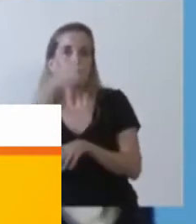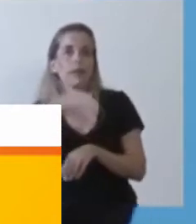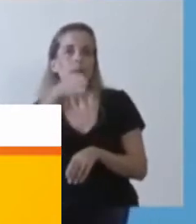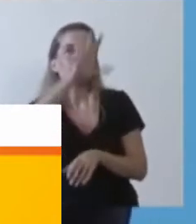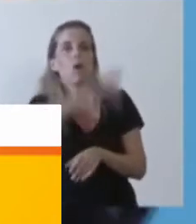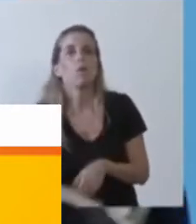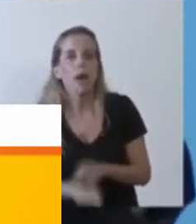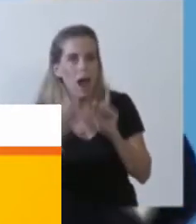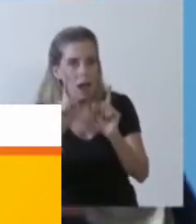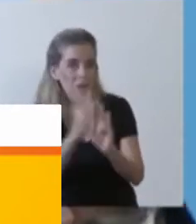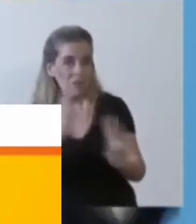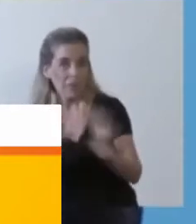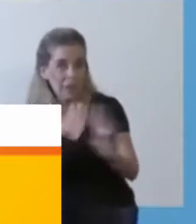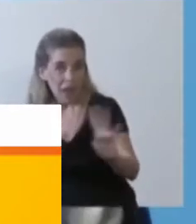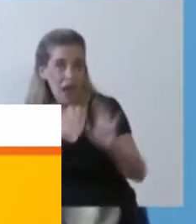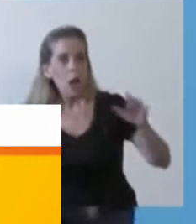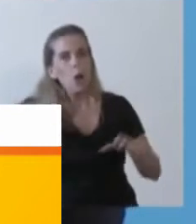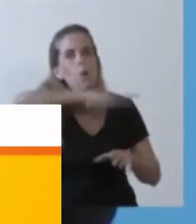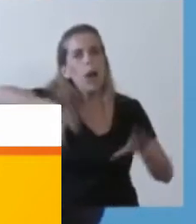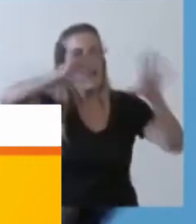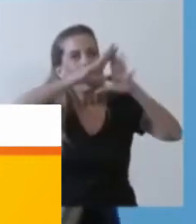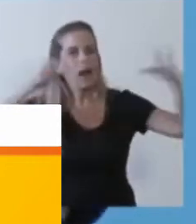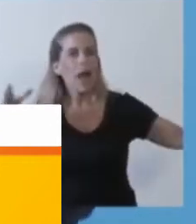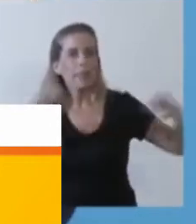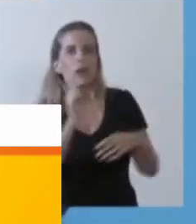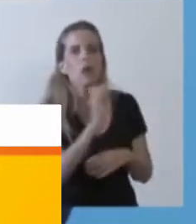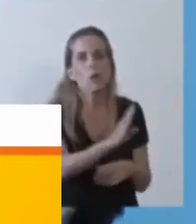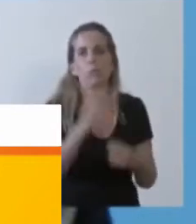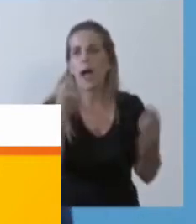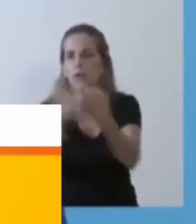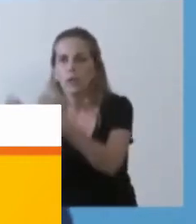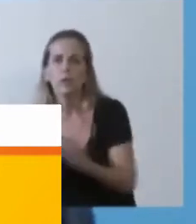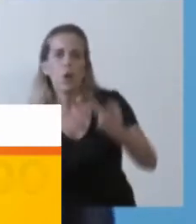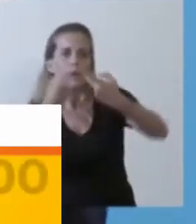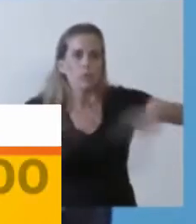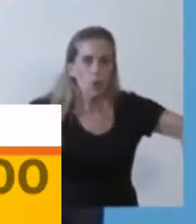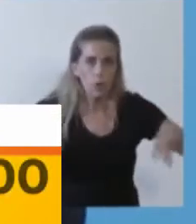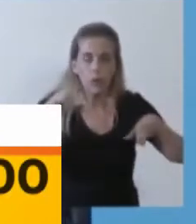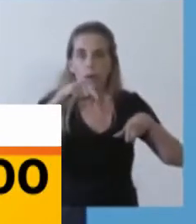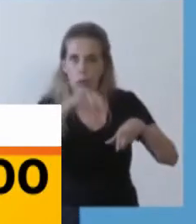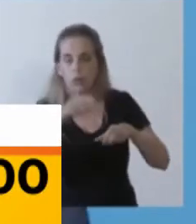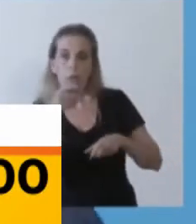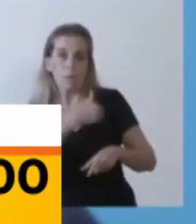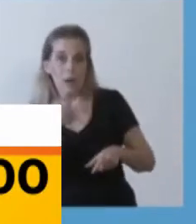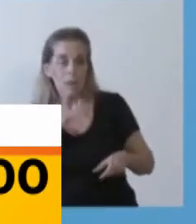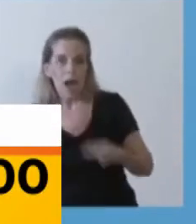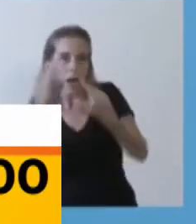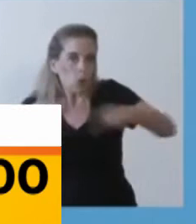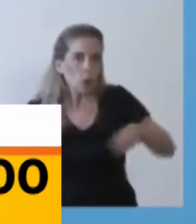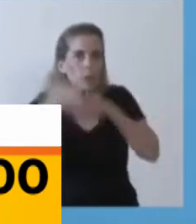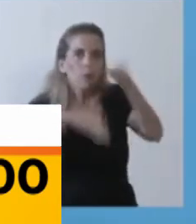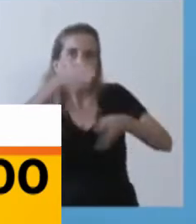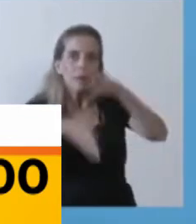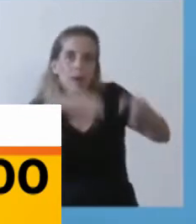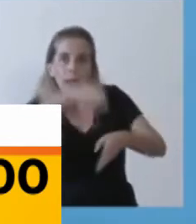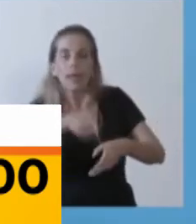en términos generales en lugares grandes, en clubes, en centros de convenciones, el lugar más grande de una ciudad, donde las madres, las familias iban,